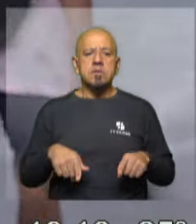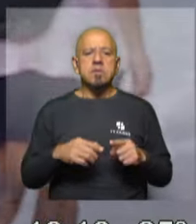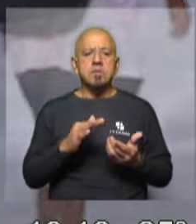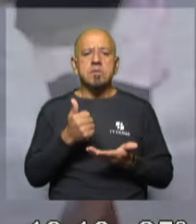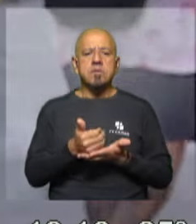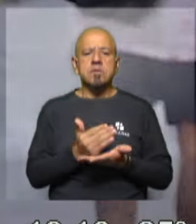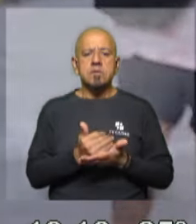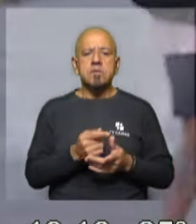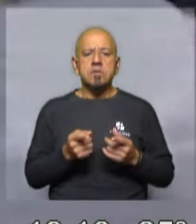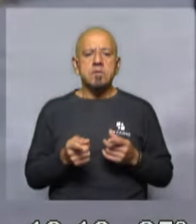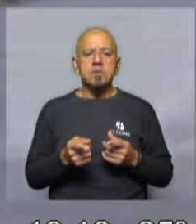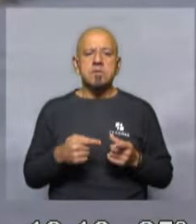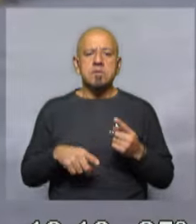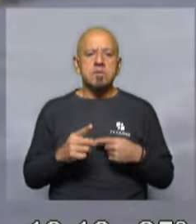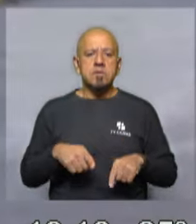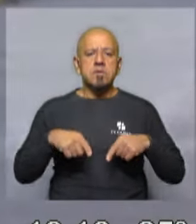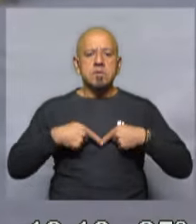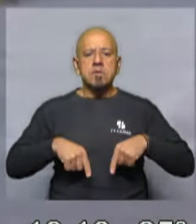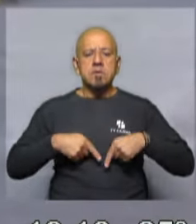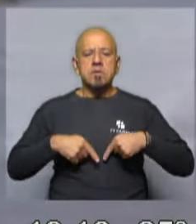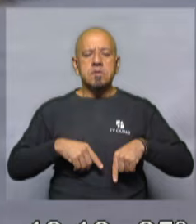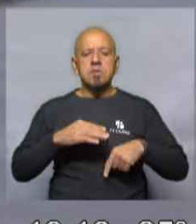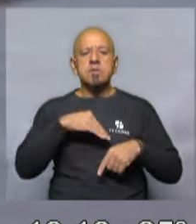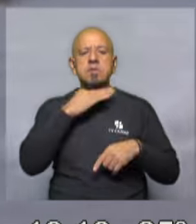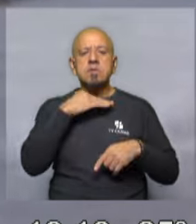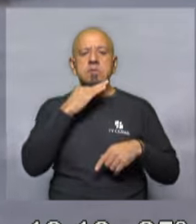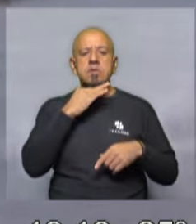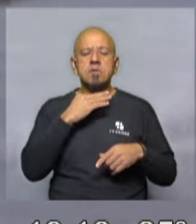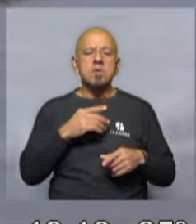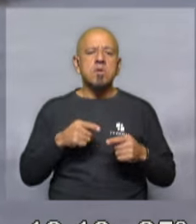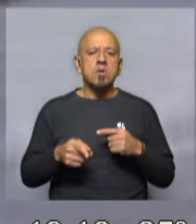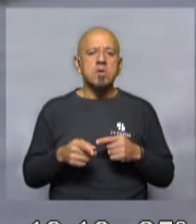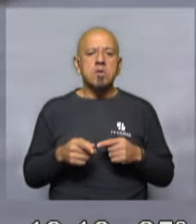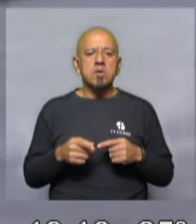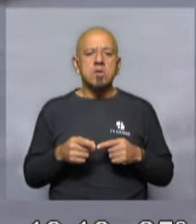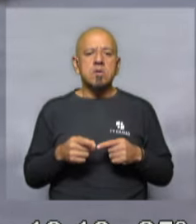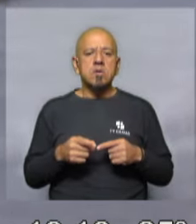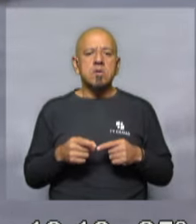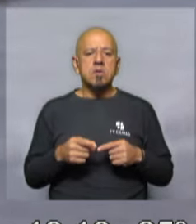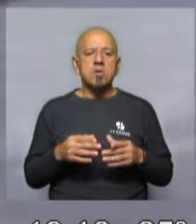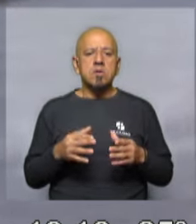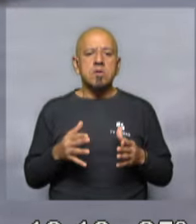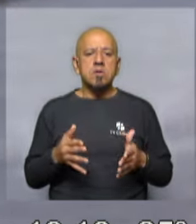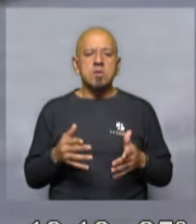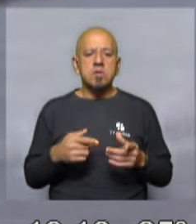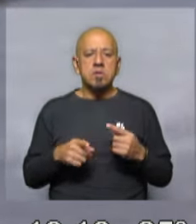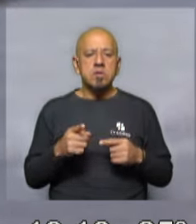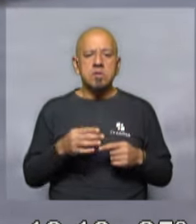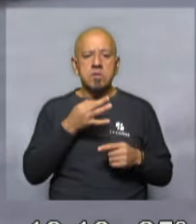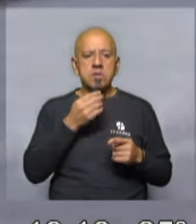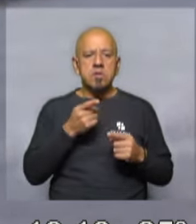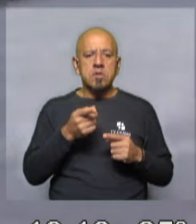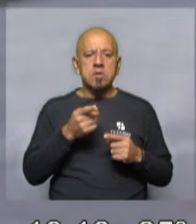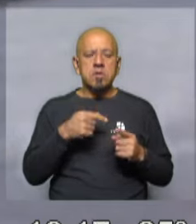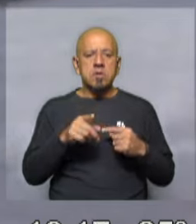departamental. Señalábamos la del intendente interino de Canelones, Marcelo Metediera, que contrarrestó estas declaraciones y señaló